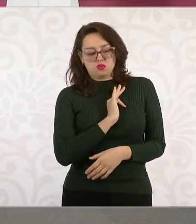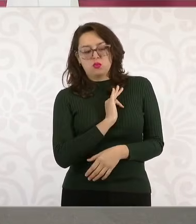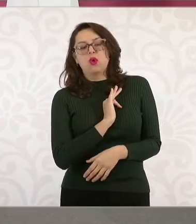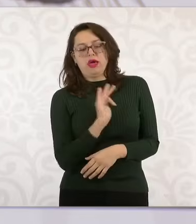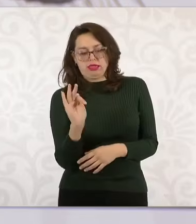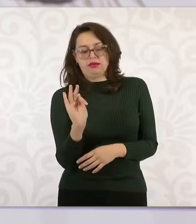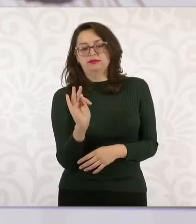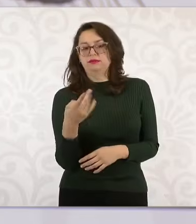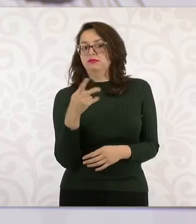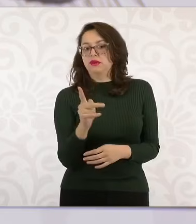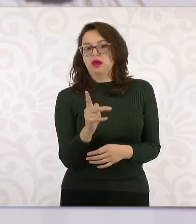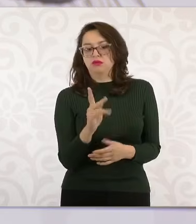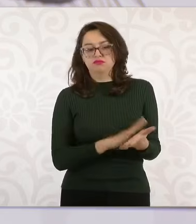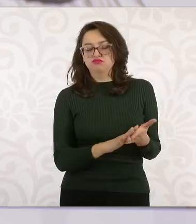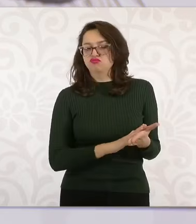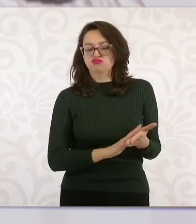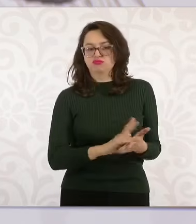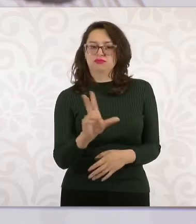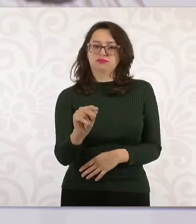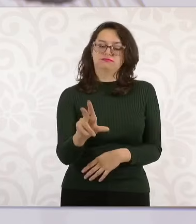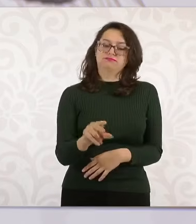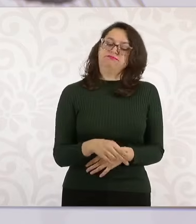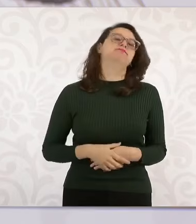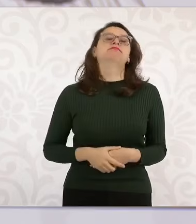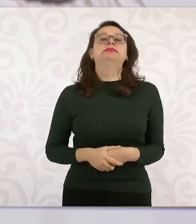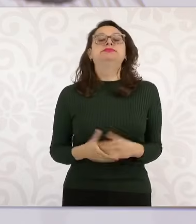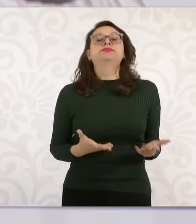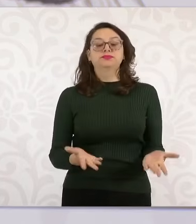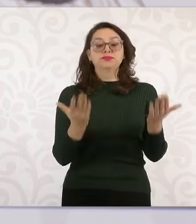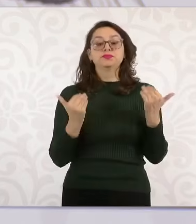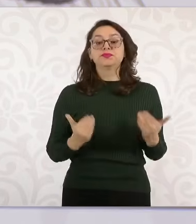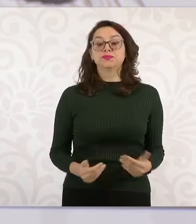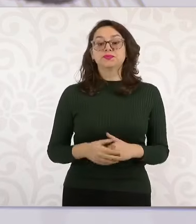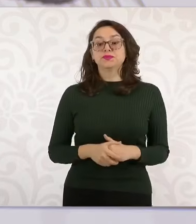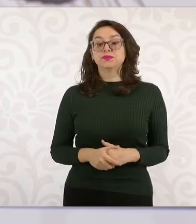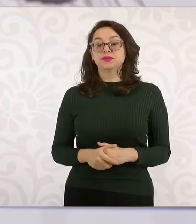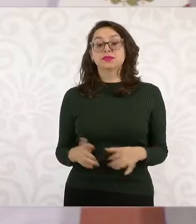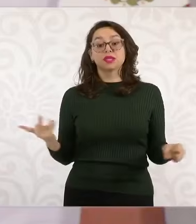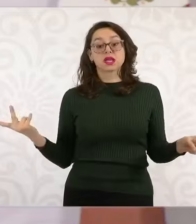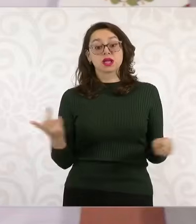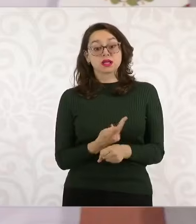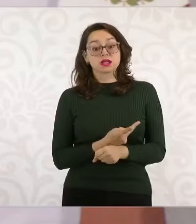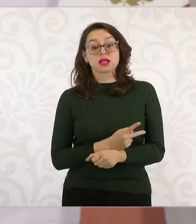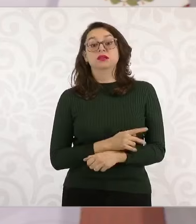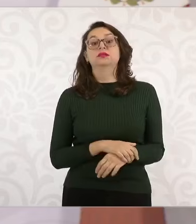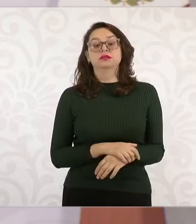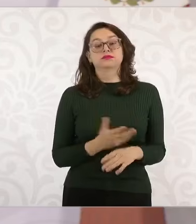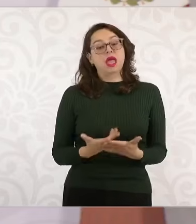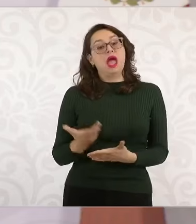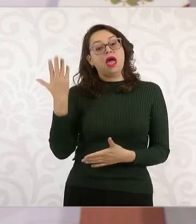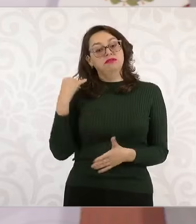tener derecho. Bueno, dado que ya no se condonan los impuestos, que antes